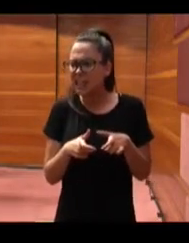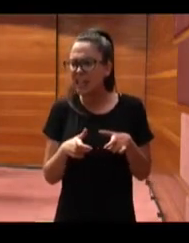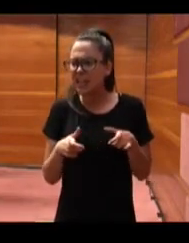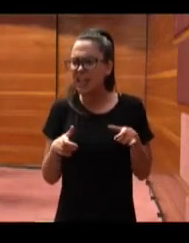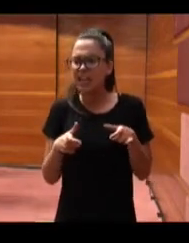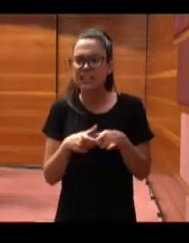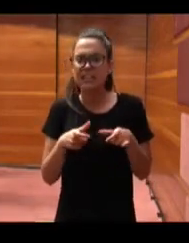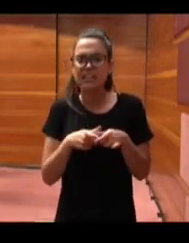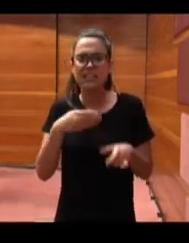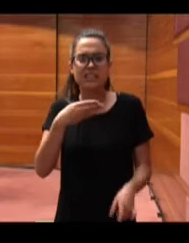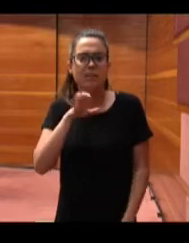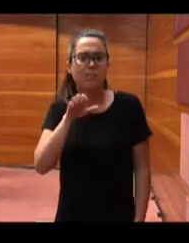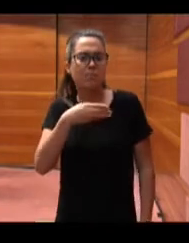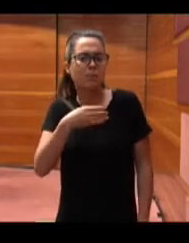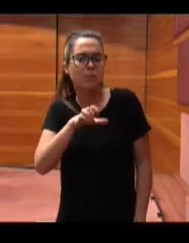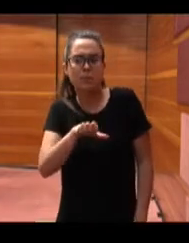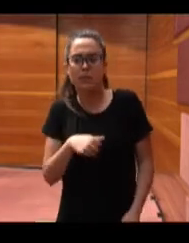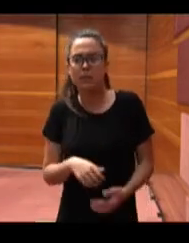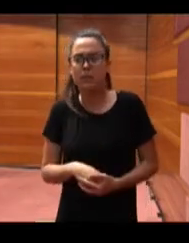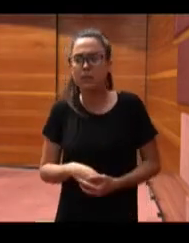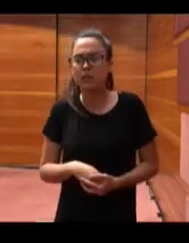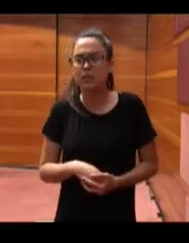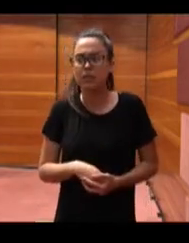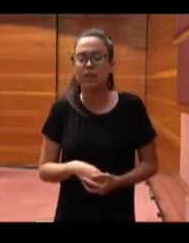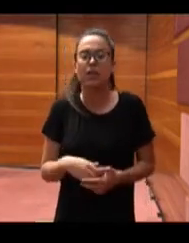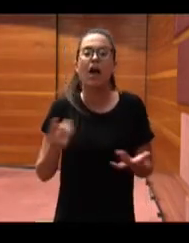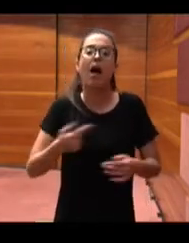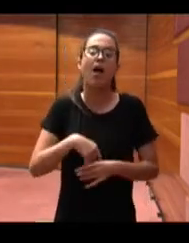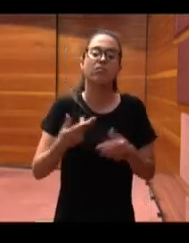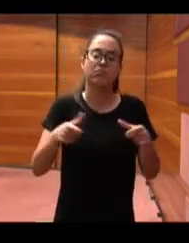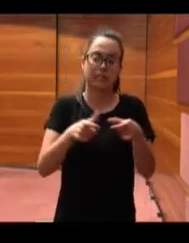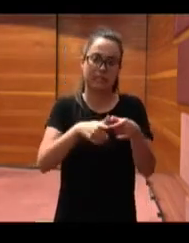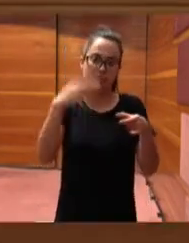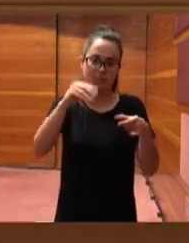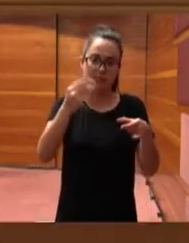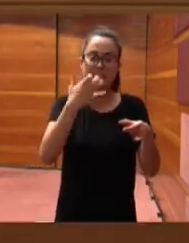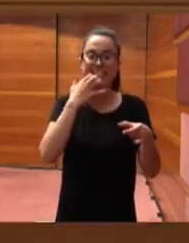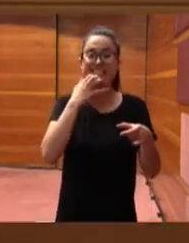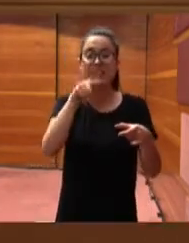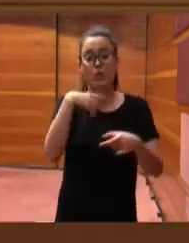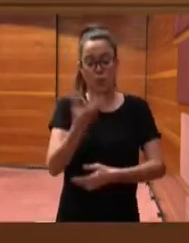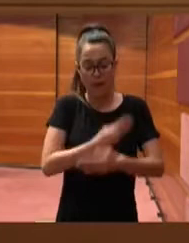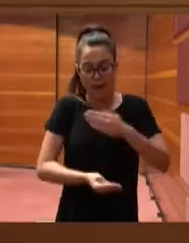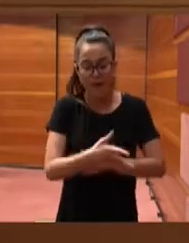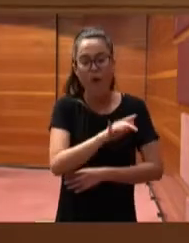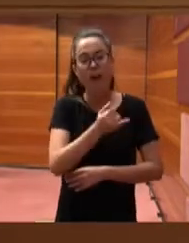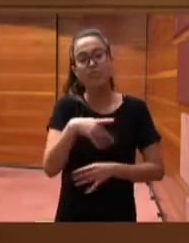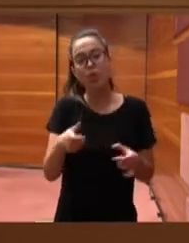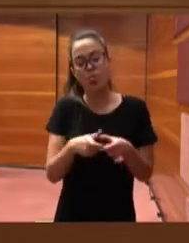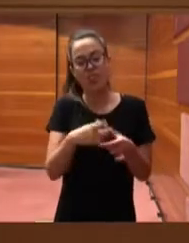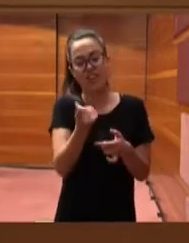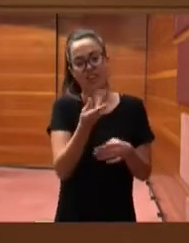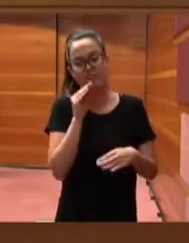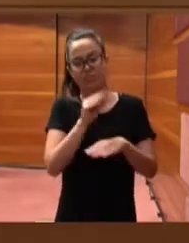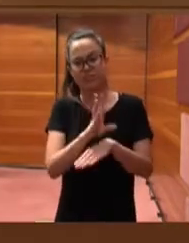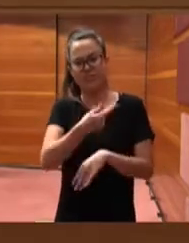si os acordáis, una política pública por la cual, por el mero hecho de tener un hijo o una hija, te dan un dinerillo. ¿Alguien se acuerda por qué